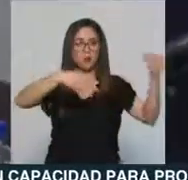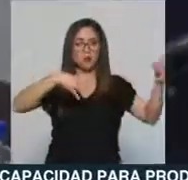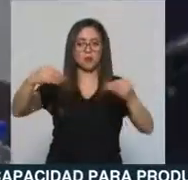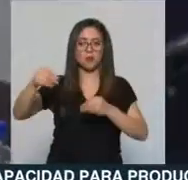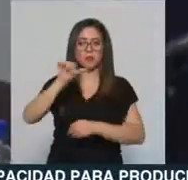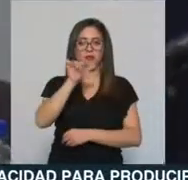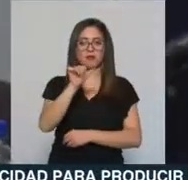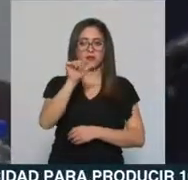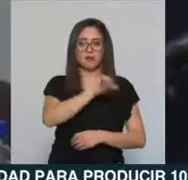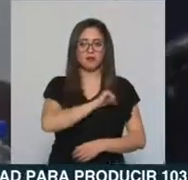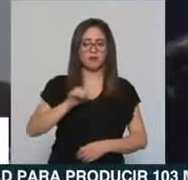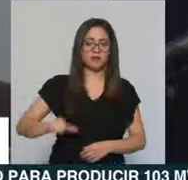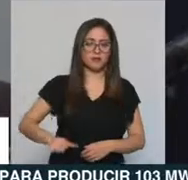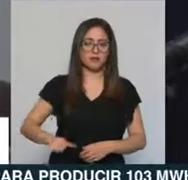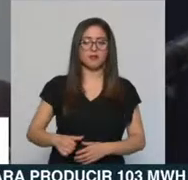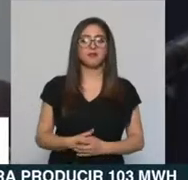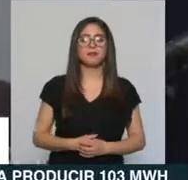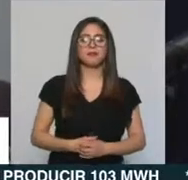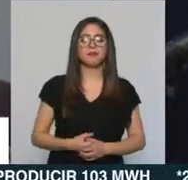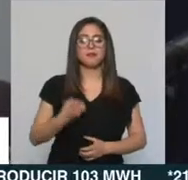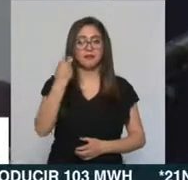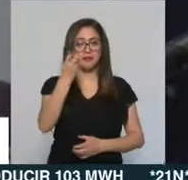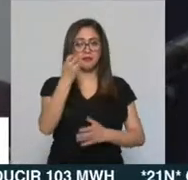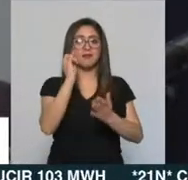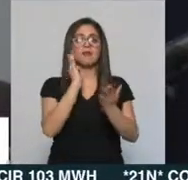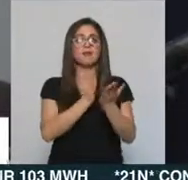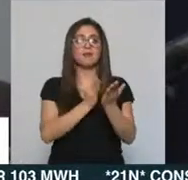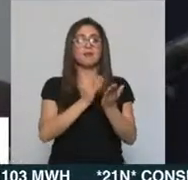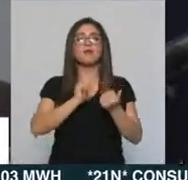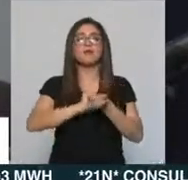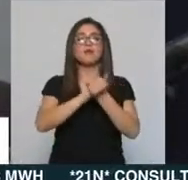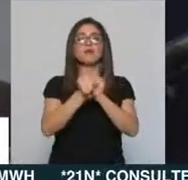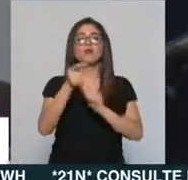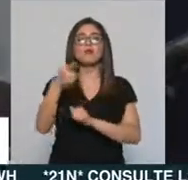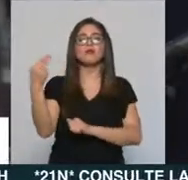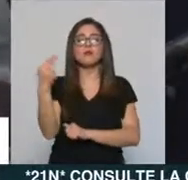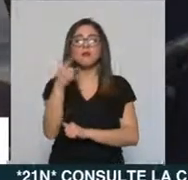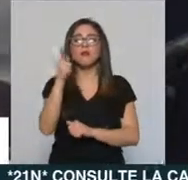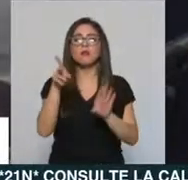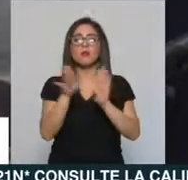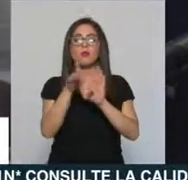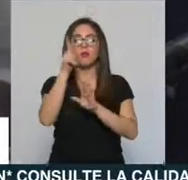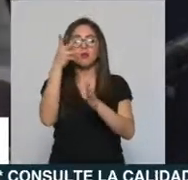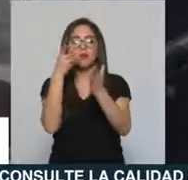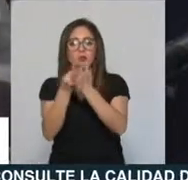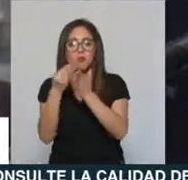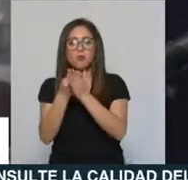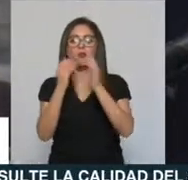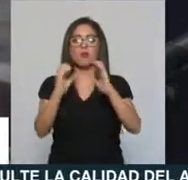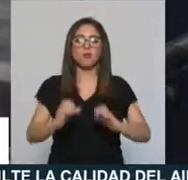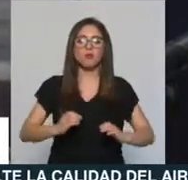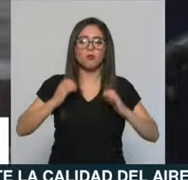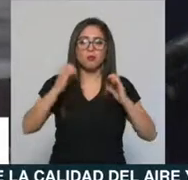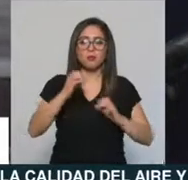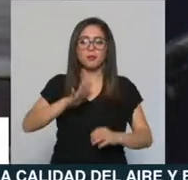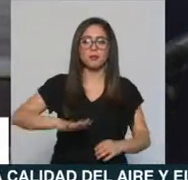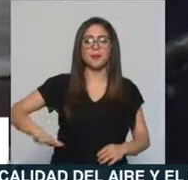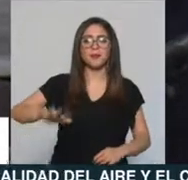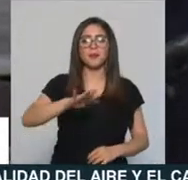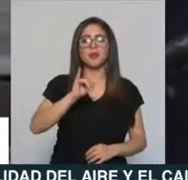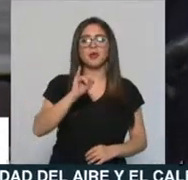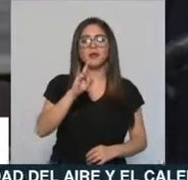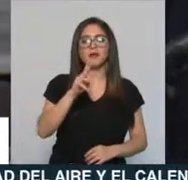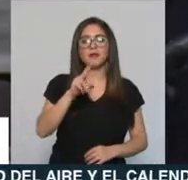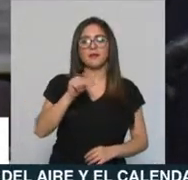Y para este ejercicio fiscal se plantean intervenciones mayores mediante el mantenimiento, conservación y rehabilitación de